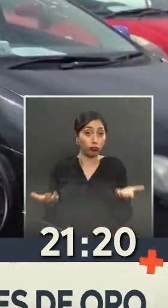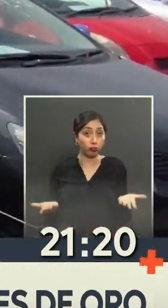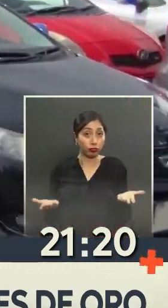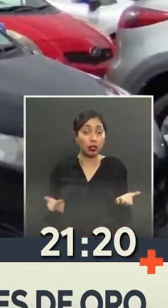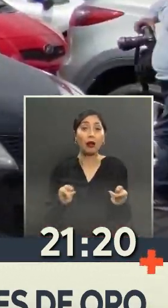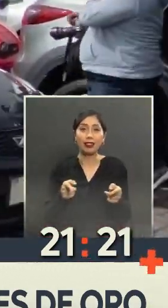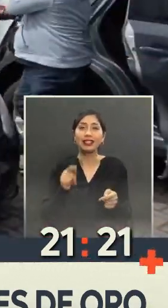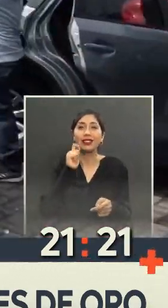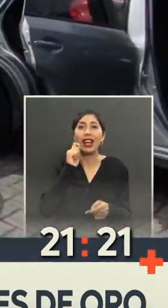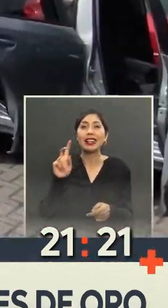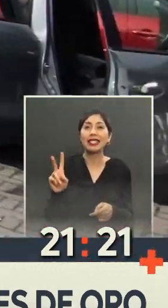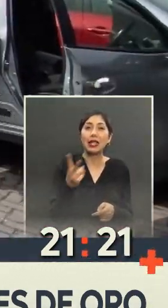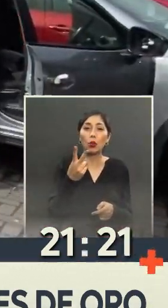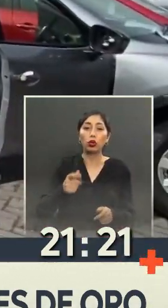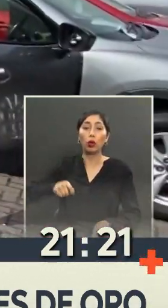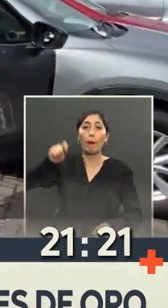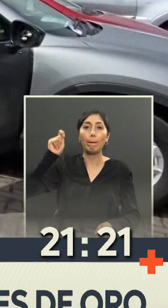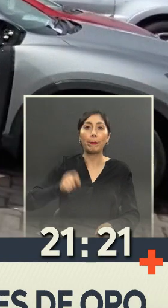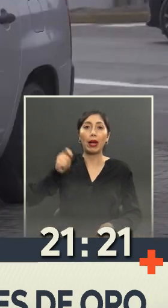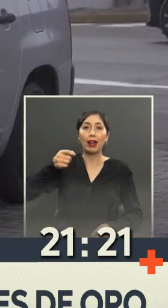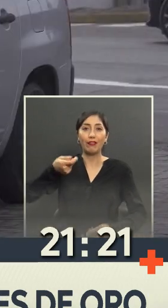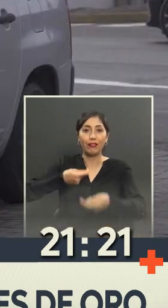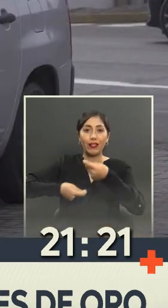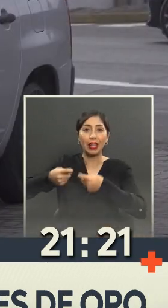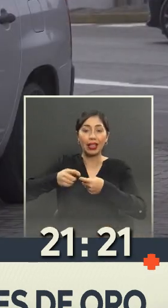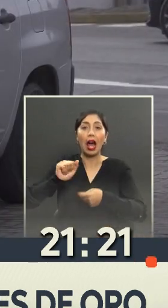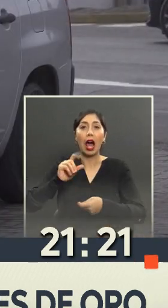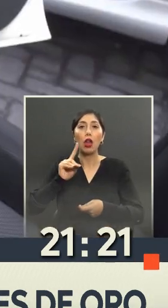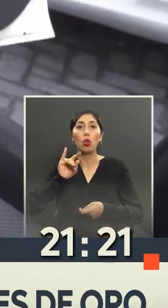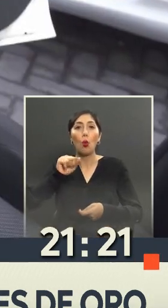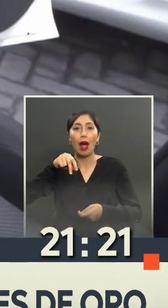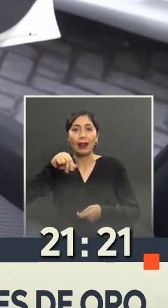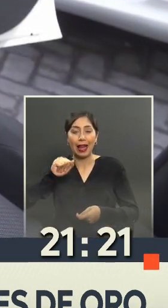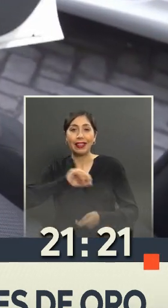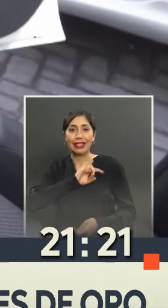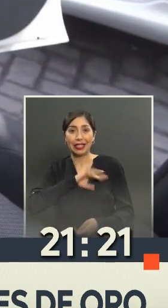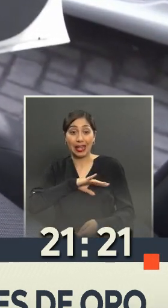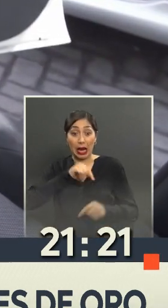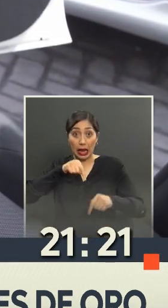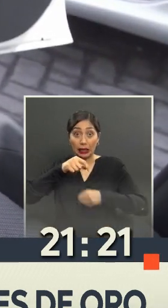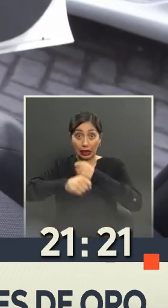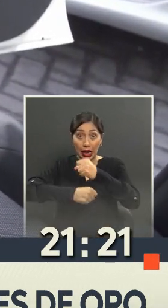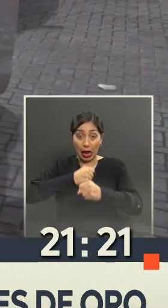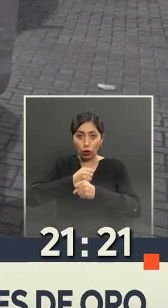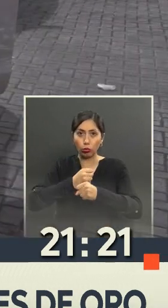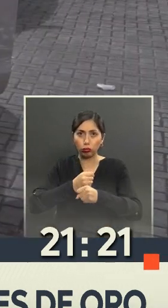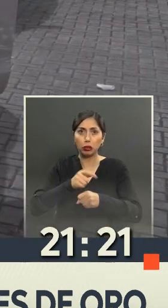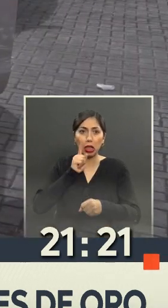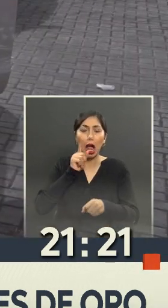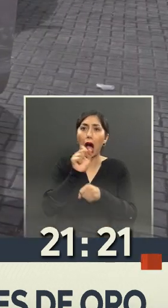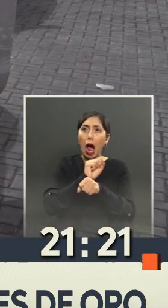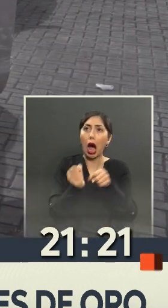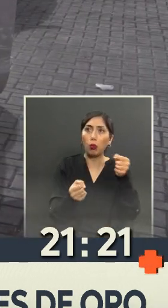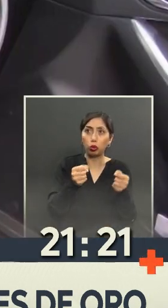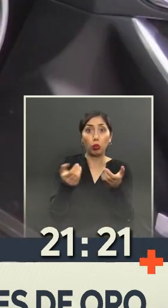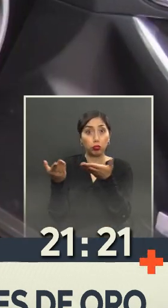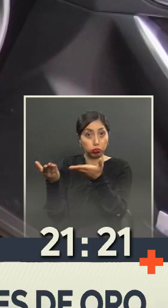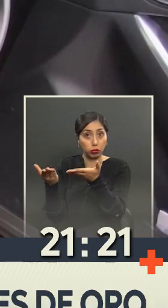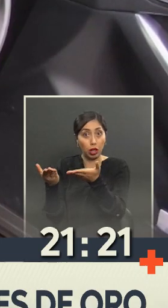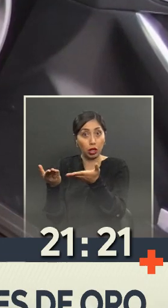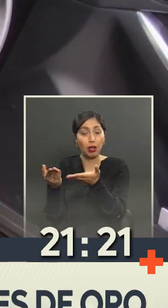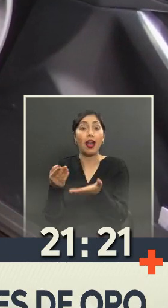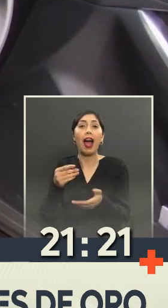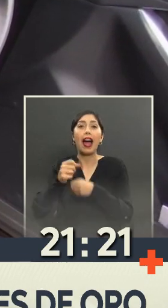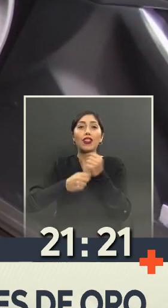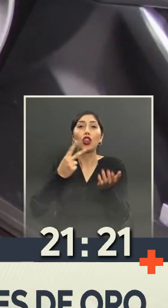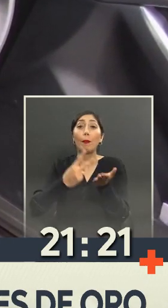segunda subasta online de la aduana de chile y que este año tendrá entre varios artículos autos como estos modelitos año 2012